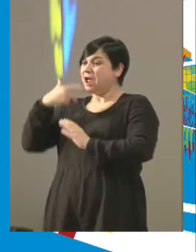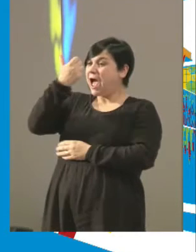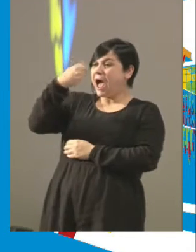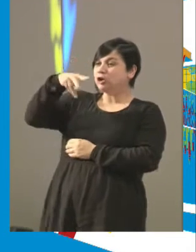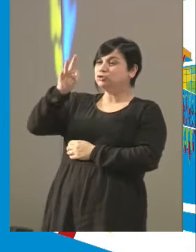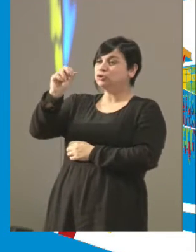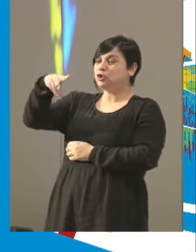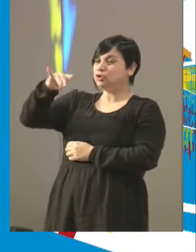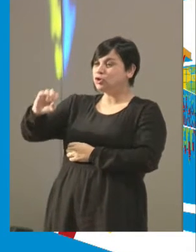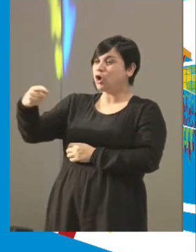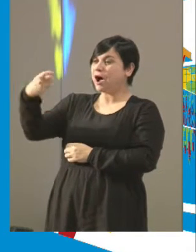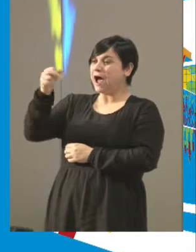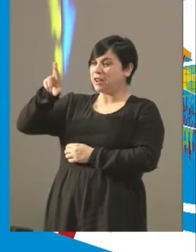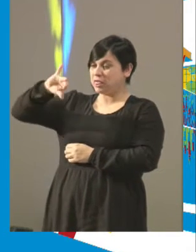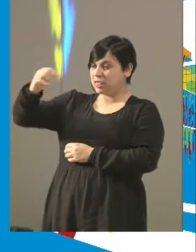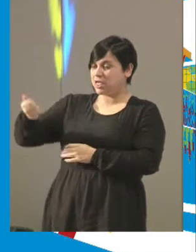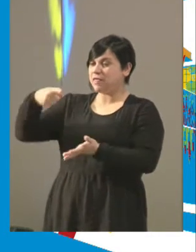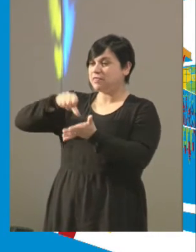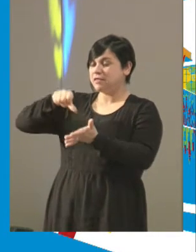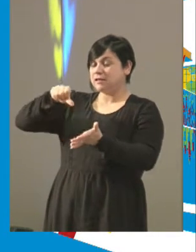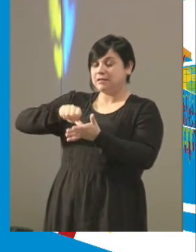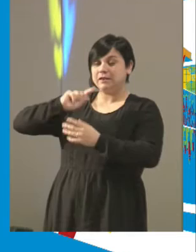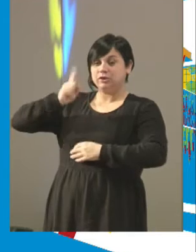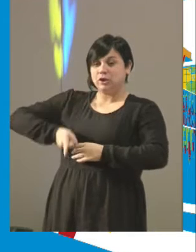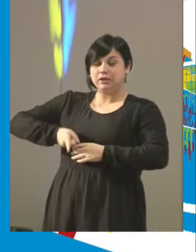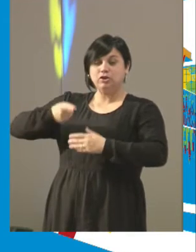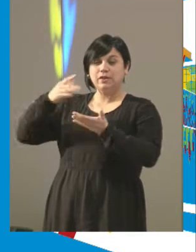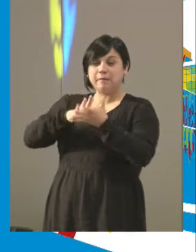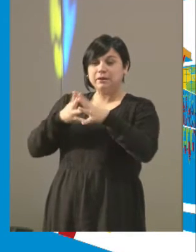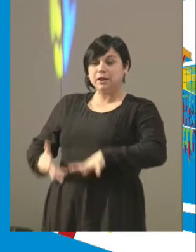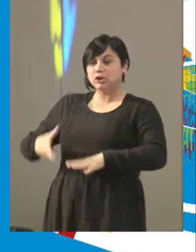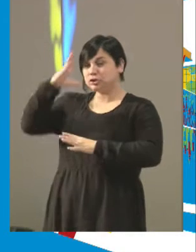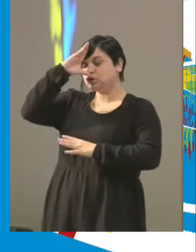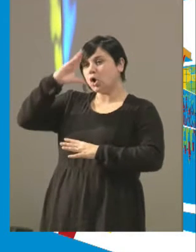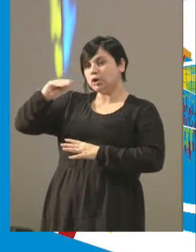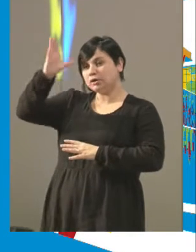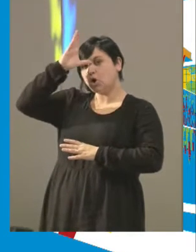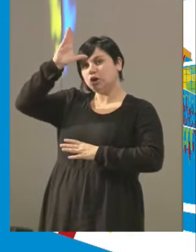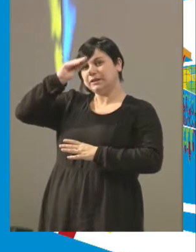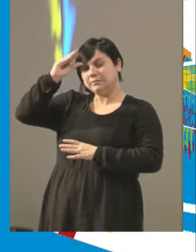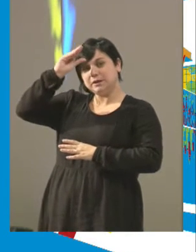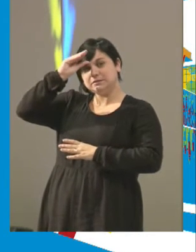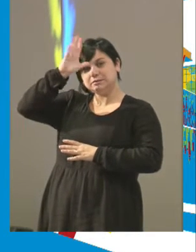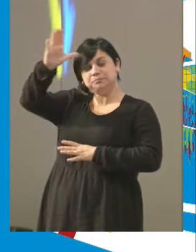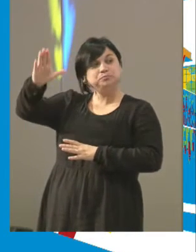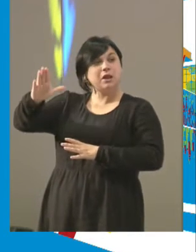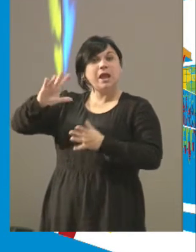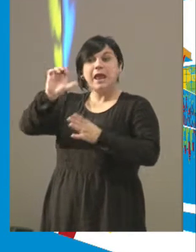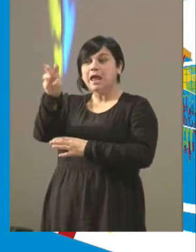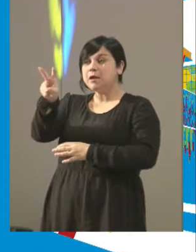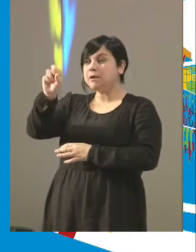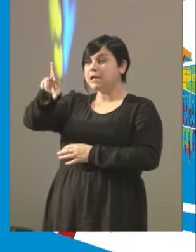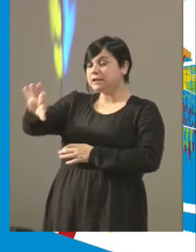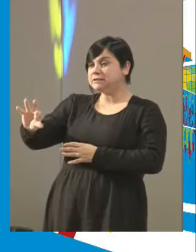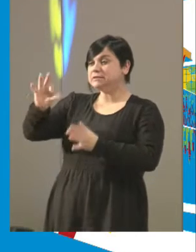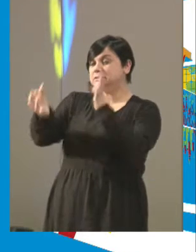soy el director técnico del Centro de Desarrollo de Aplicaciones Cognitivas, que bueno, básicamente es un centro que ha creado Everis, pero que es de nivel global,